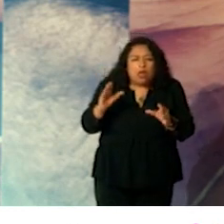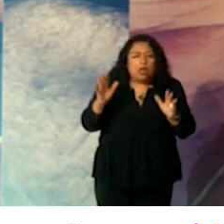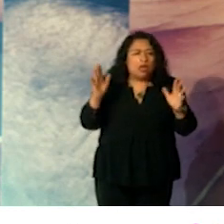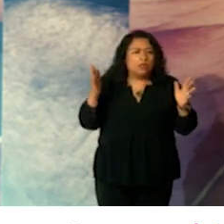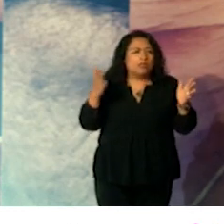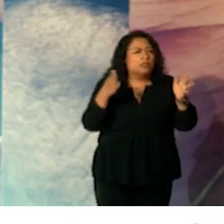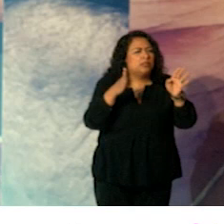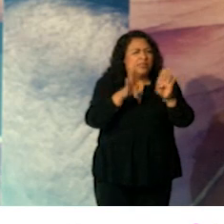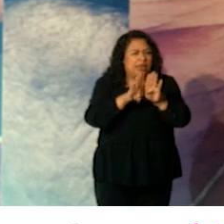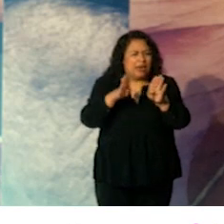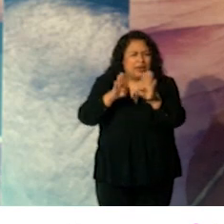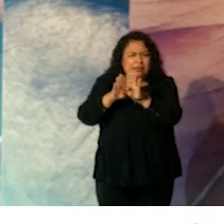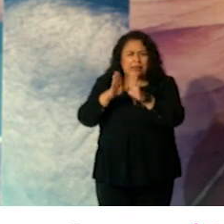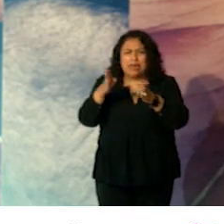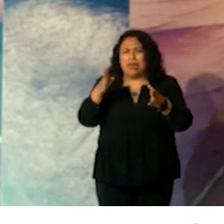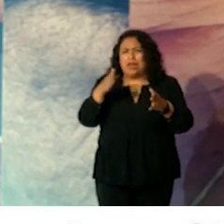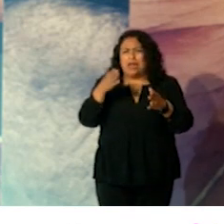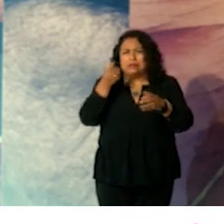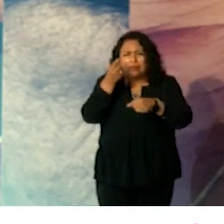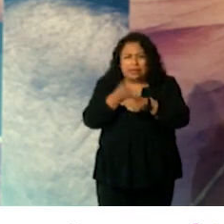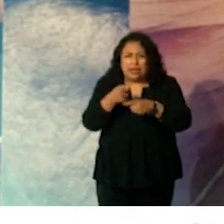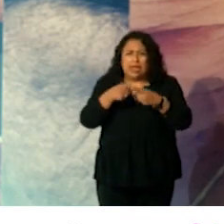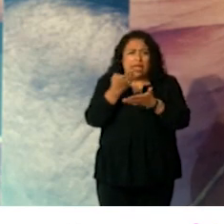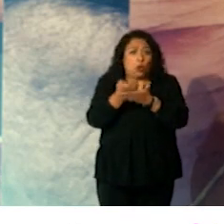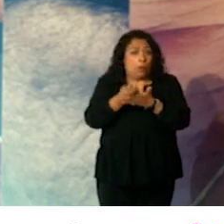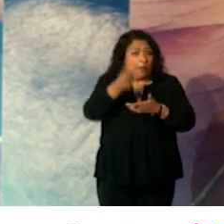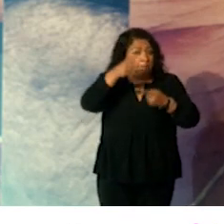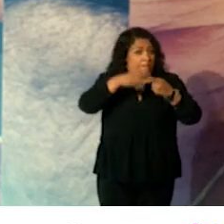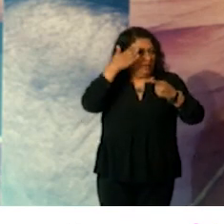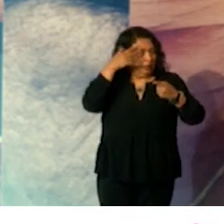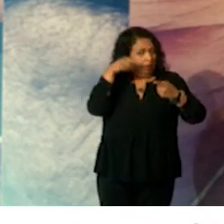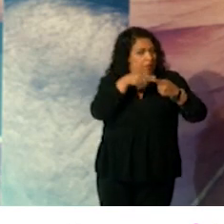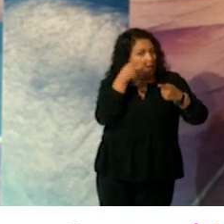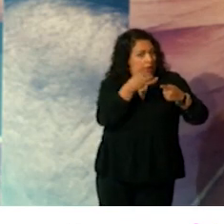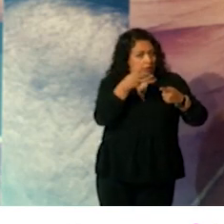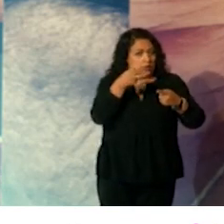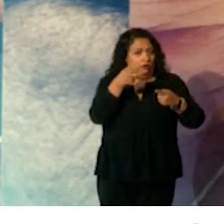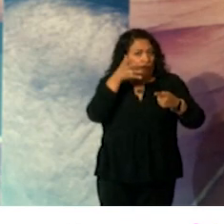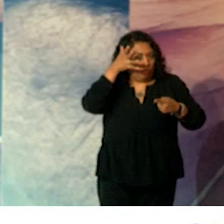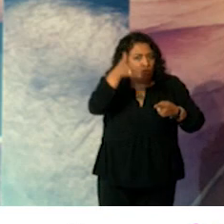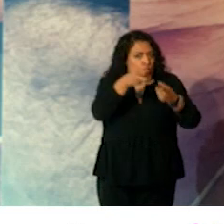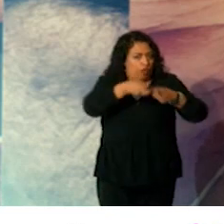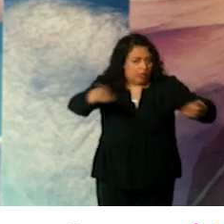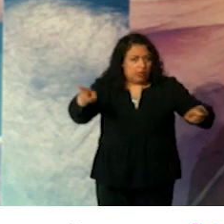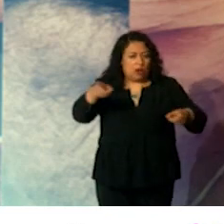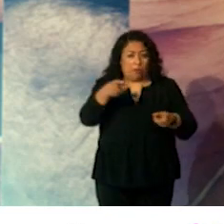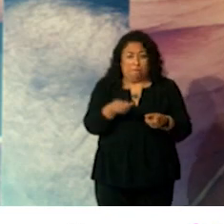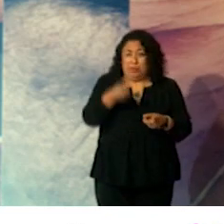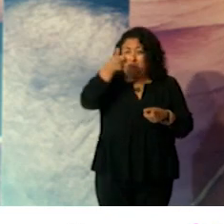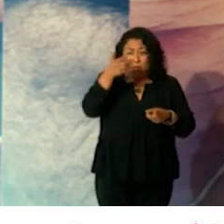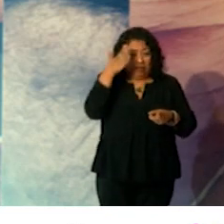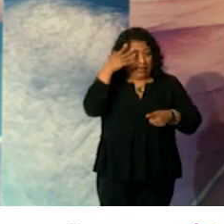cerrar todos los ministerios porque la economía va primero. Ese es el desarrollo futuro, la economía va por encima de